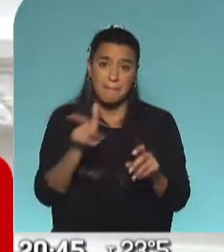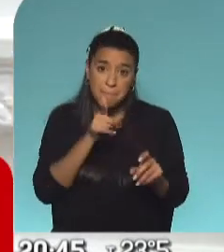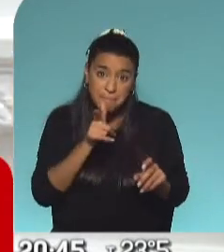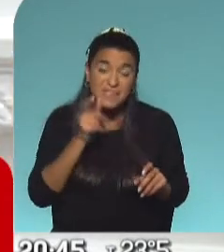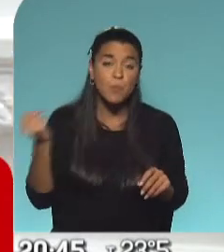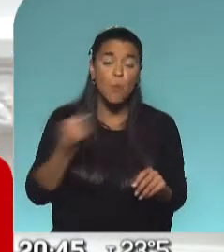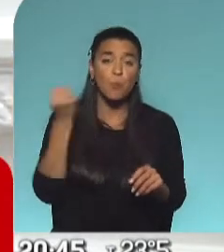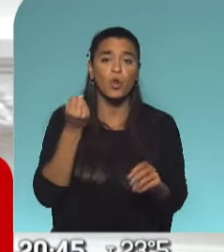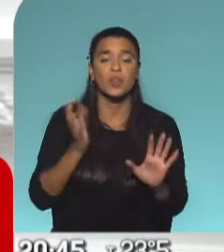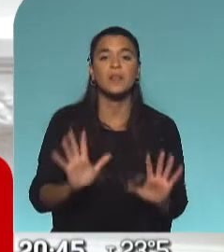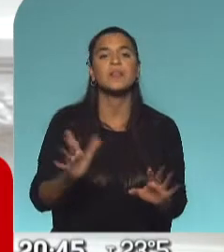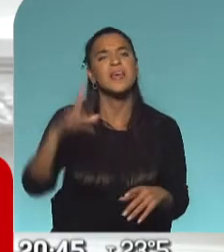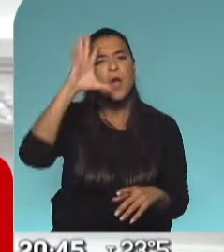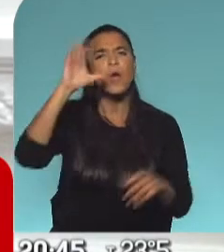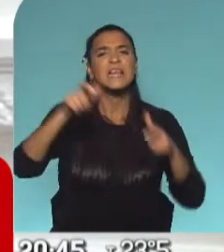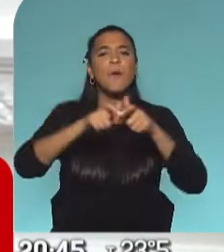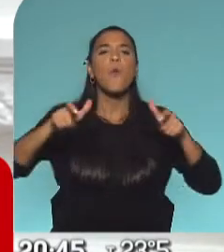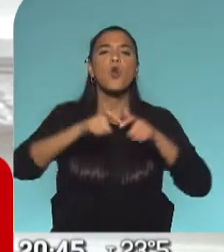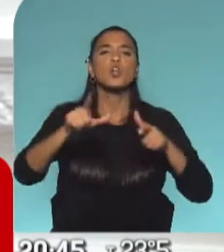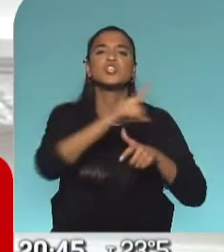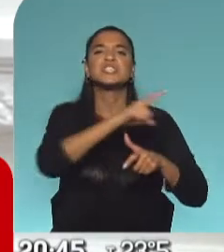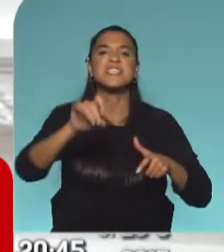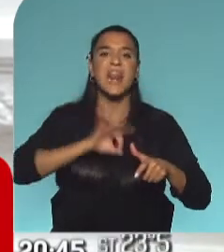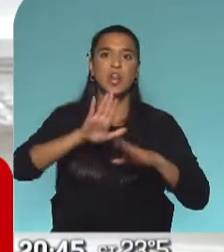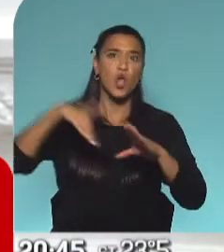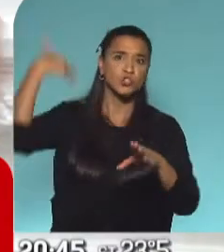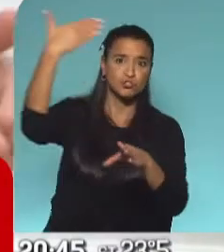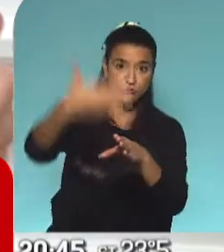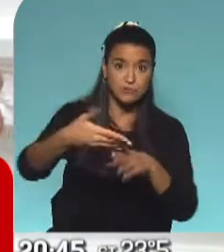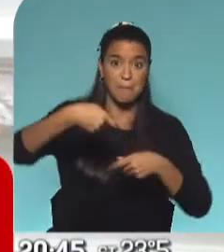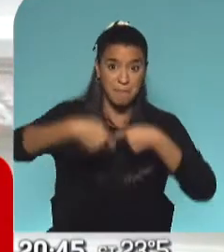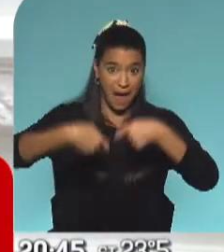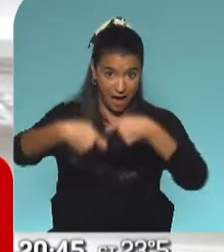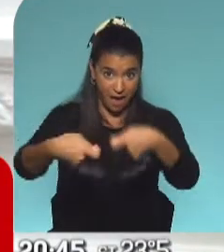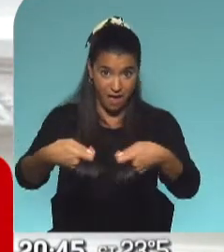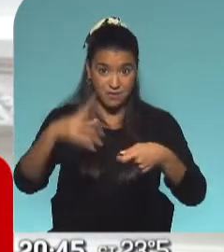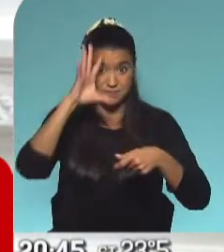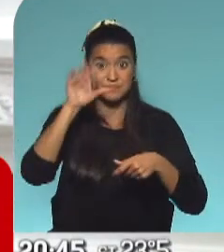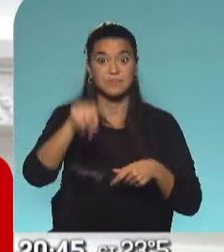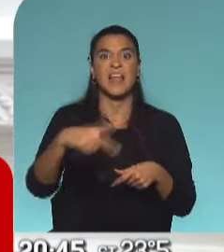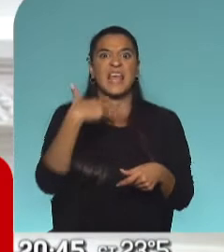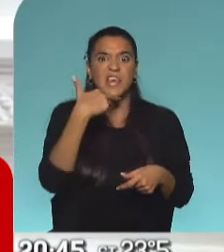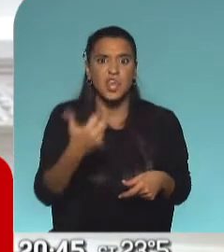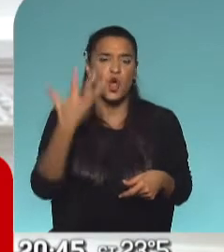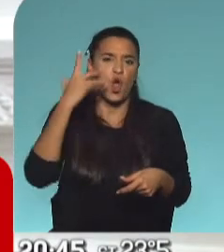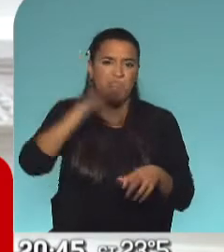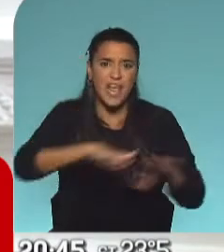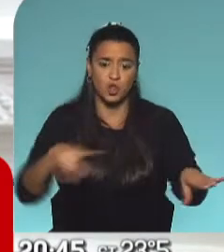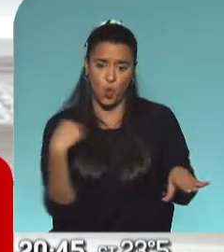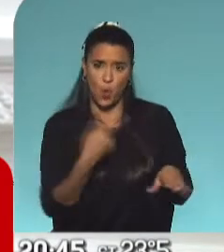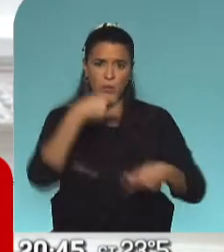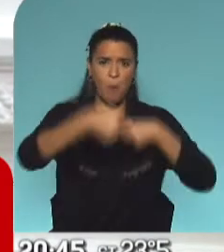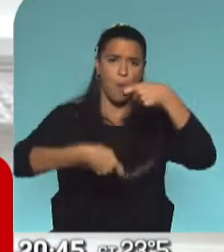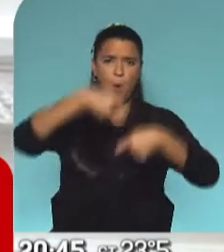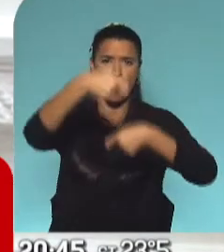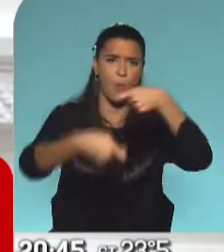importante. ¿Se acuerdan el bono a 100 años, este bono centenario? Sí. Que iban a pagar nuestros hijos, nuestros nietos probablemente.